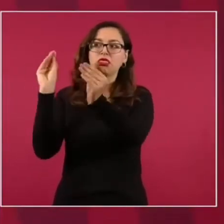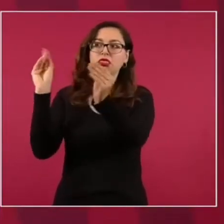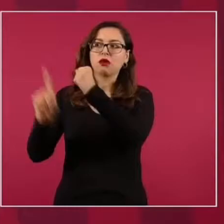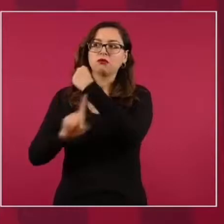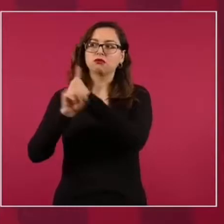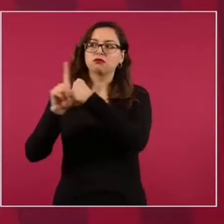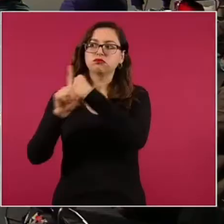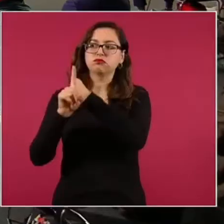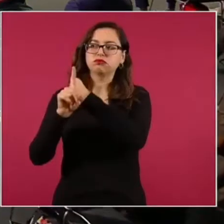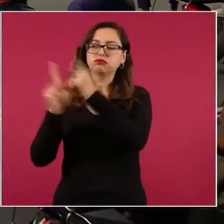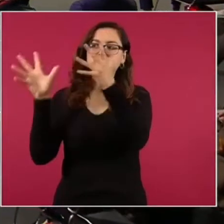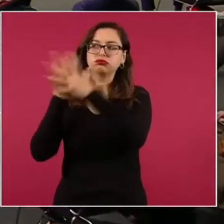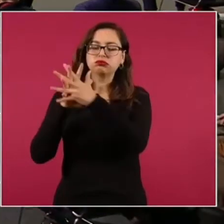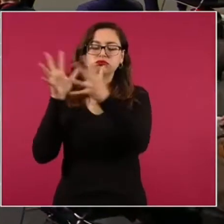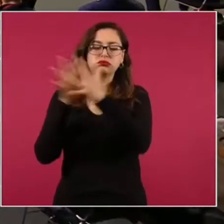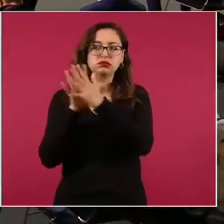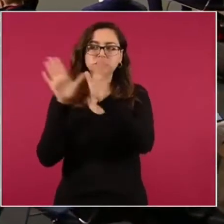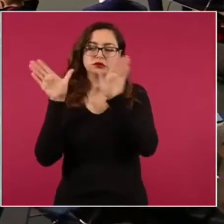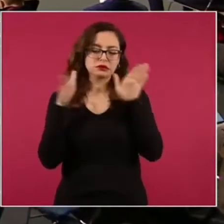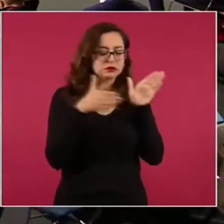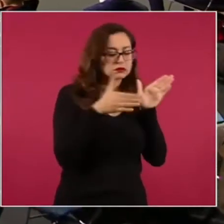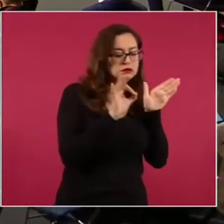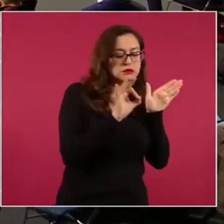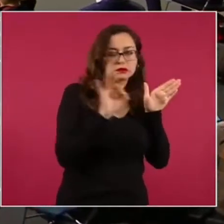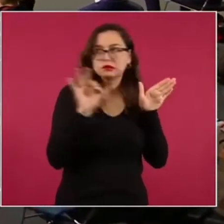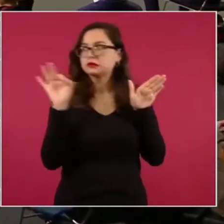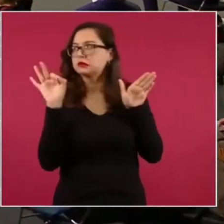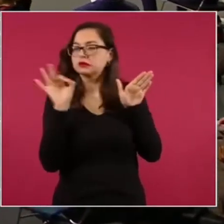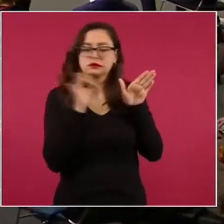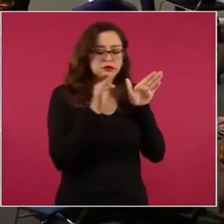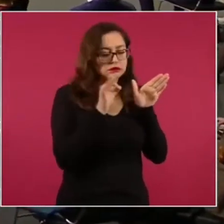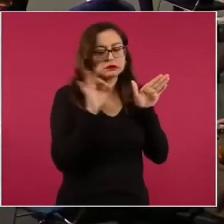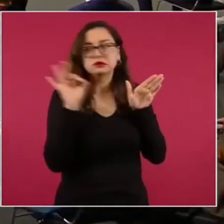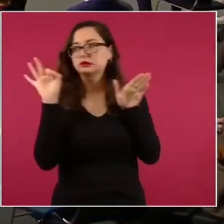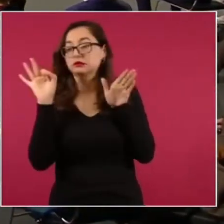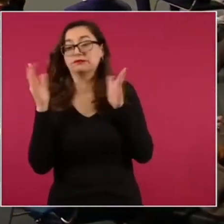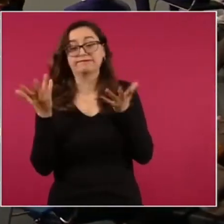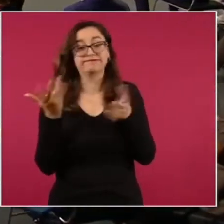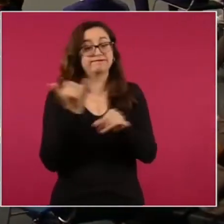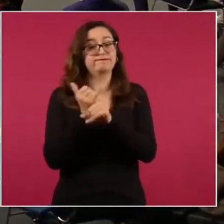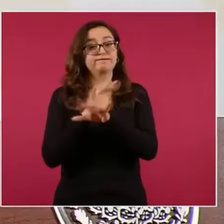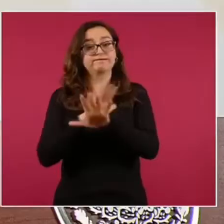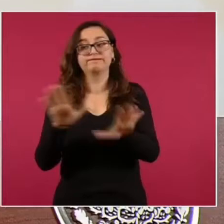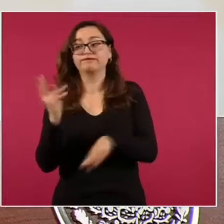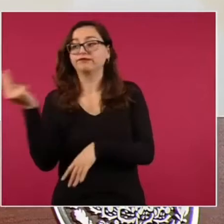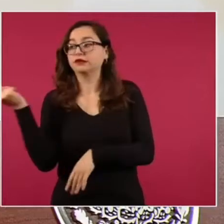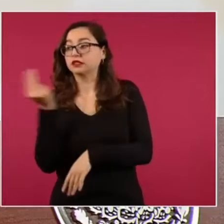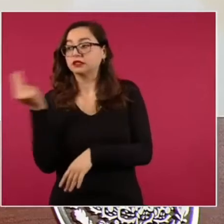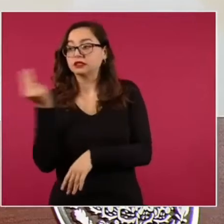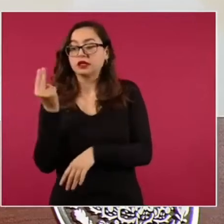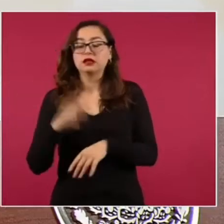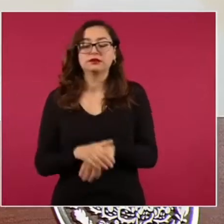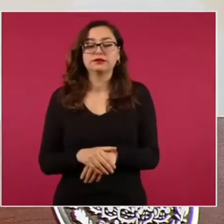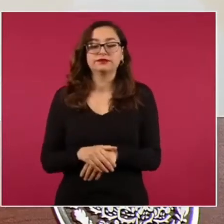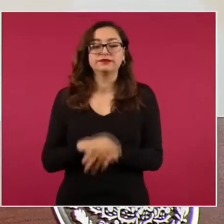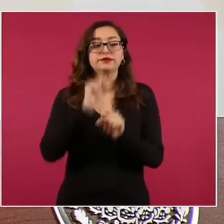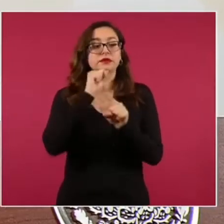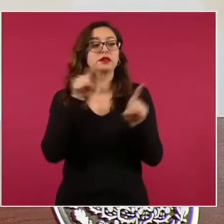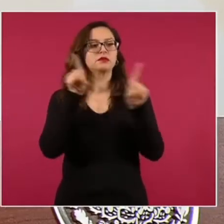De luego, ¿qué cosas hacen los conservadores aquí sin necesidad de estarlos